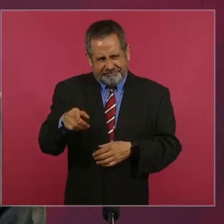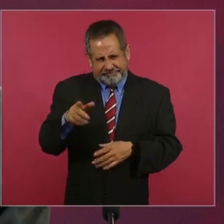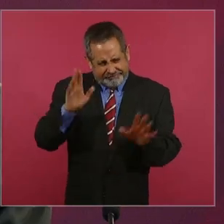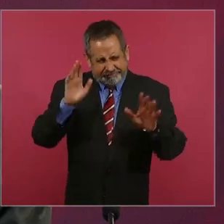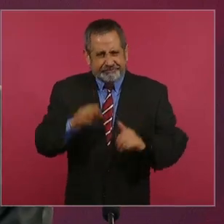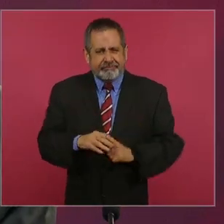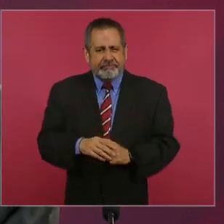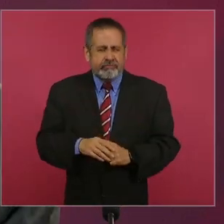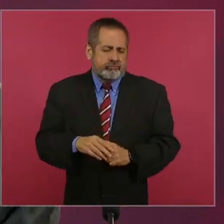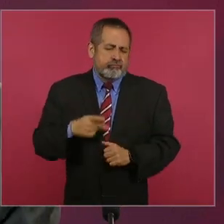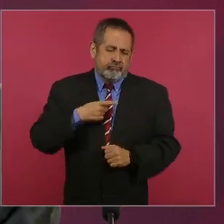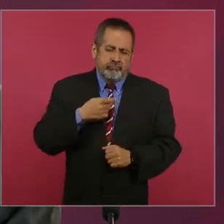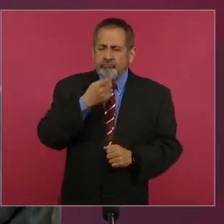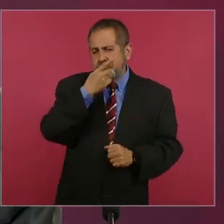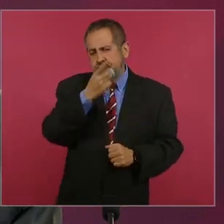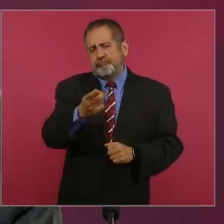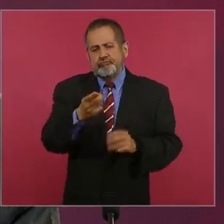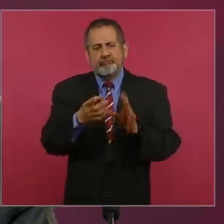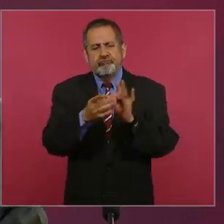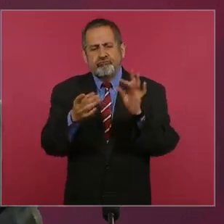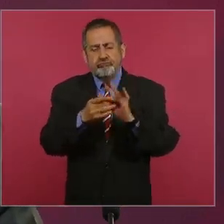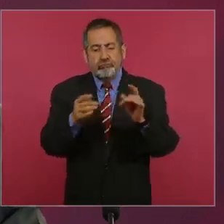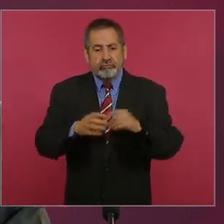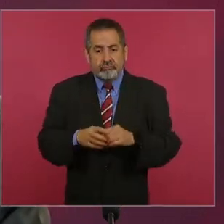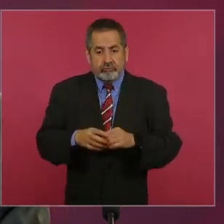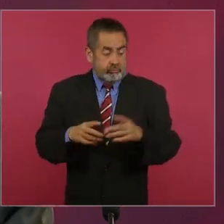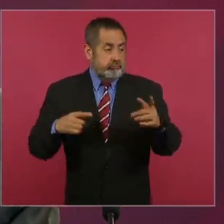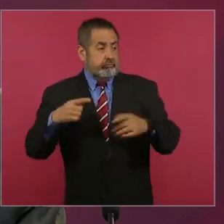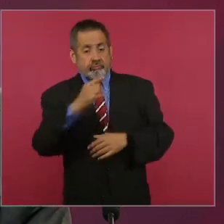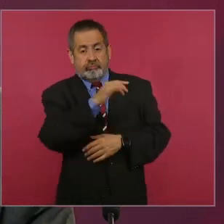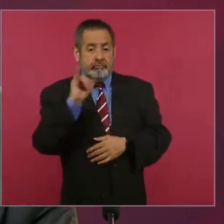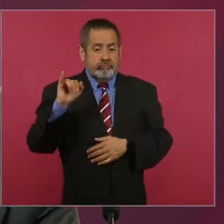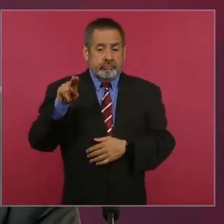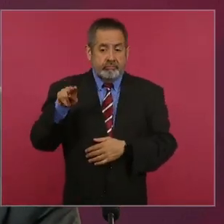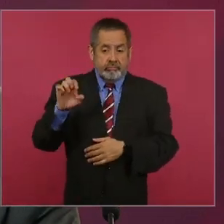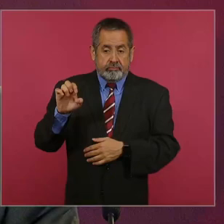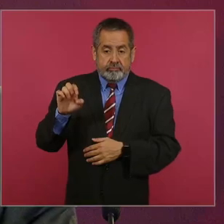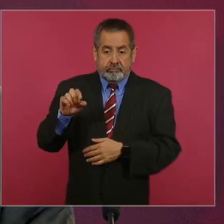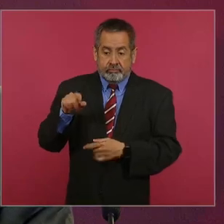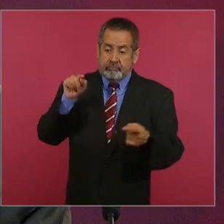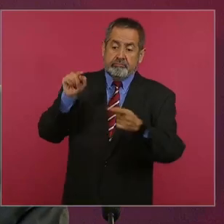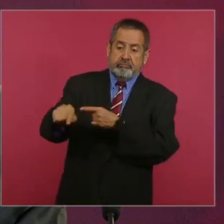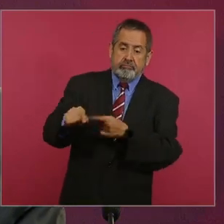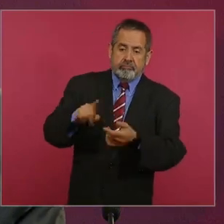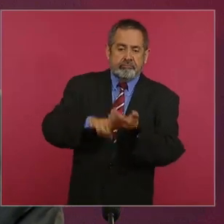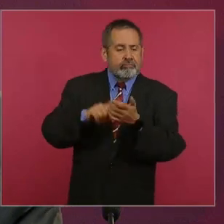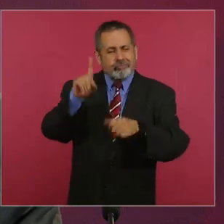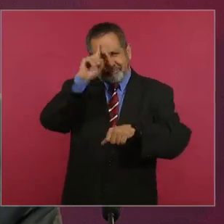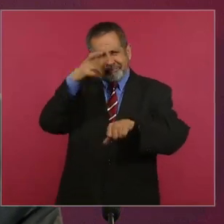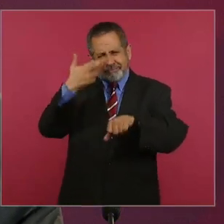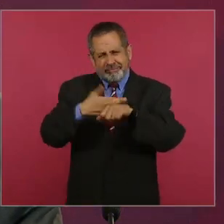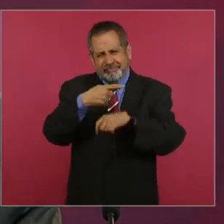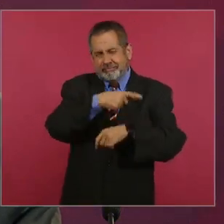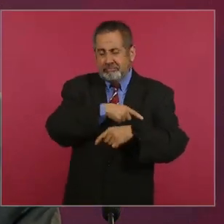expresé algo y en el INE una consejera